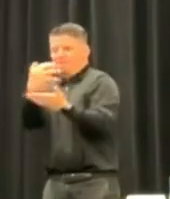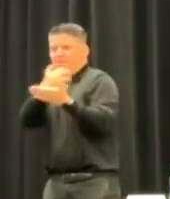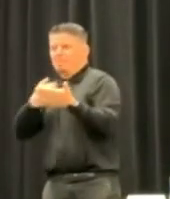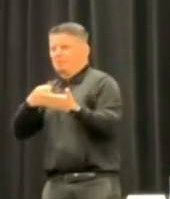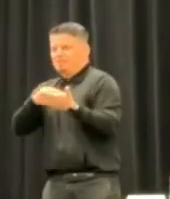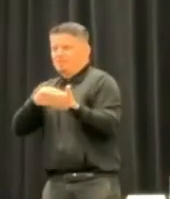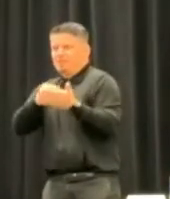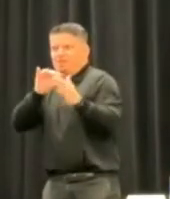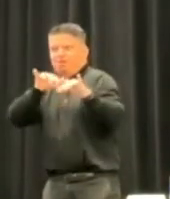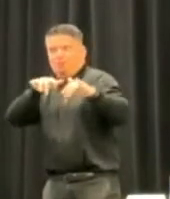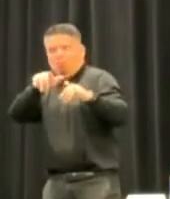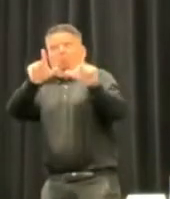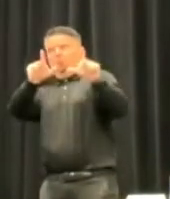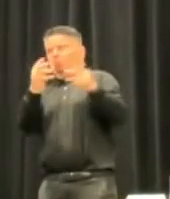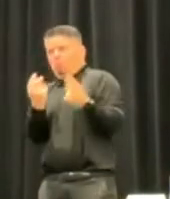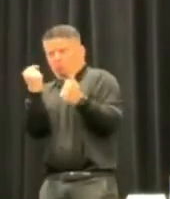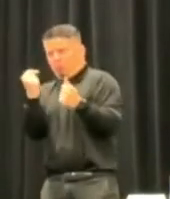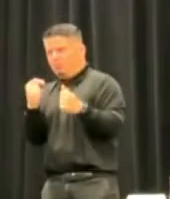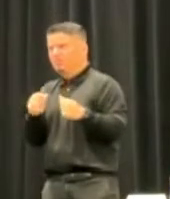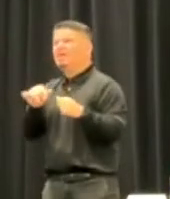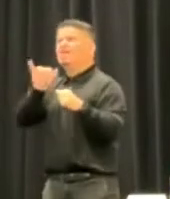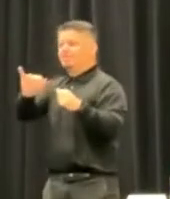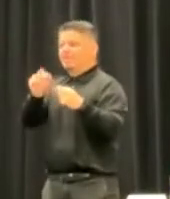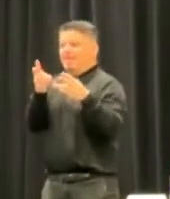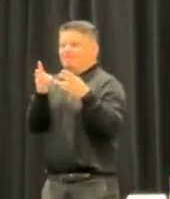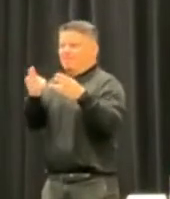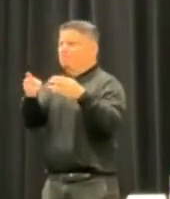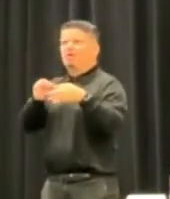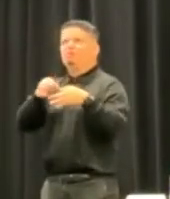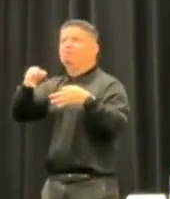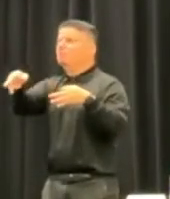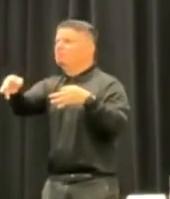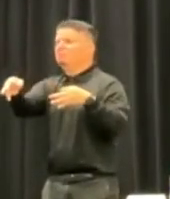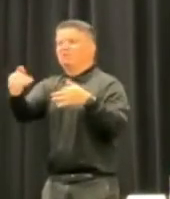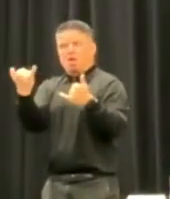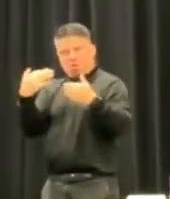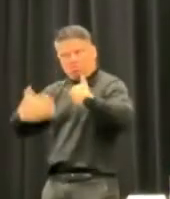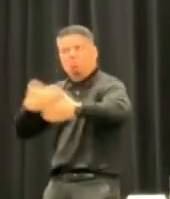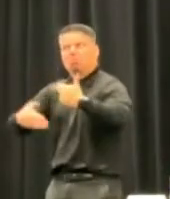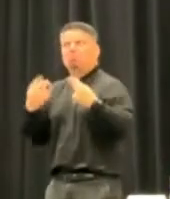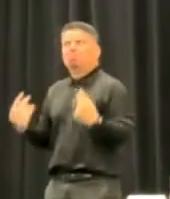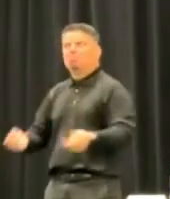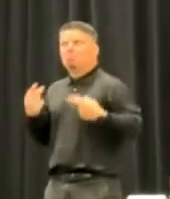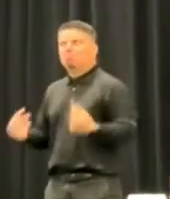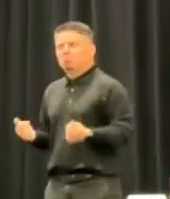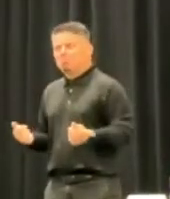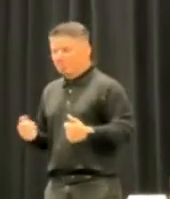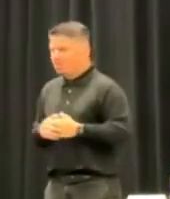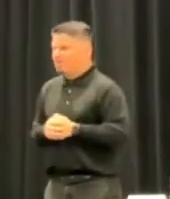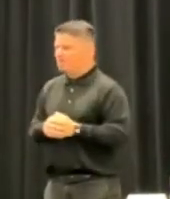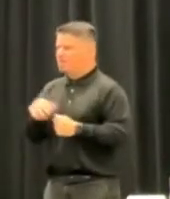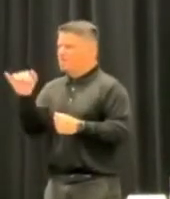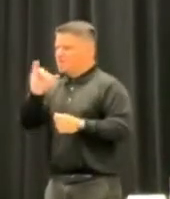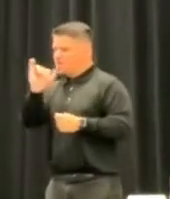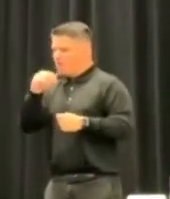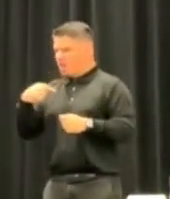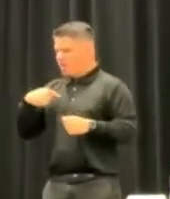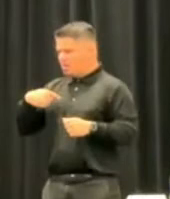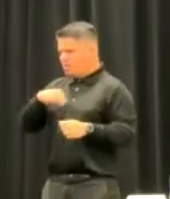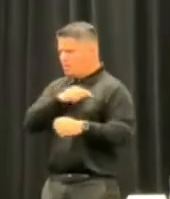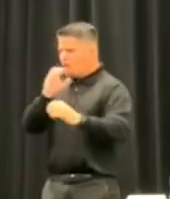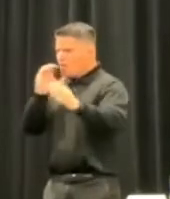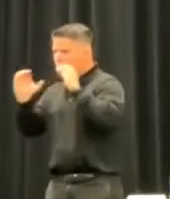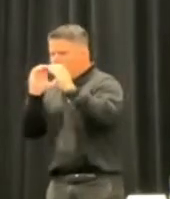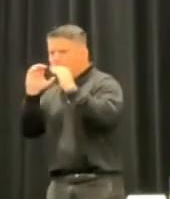reduce burocracias y hacia eso nos dirigimos hablamos de la comunicación que es bien importante tenemos que ejecutar y